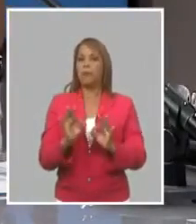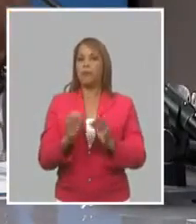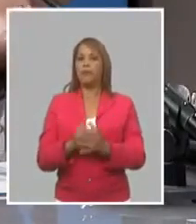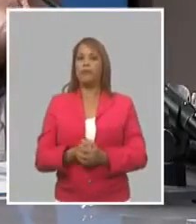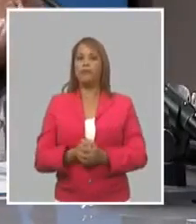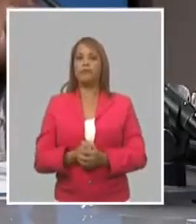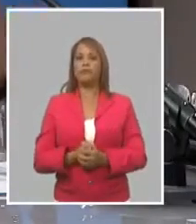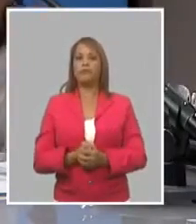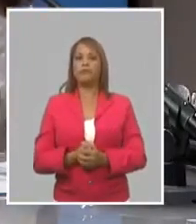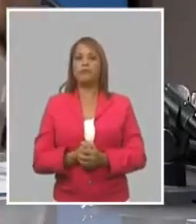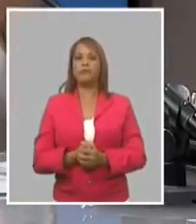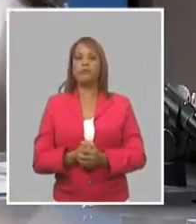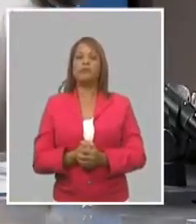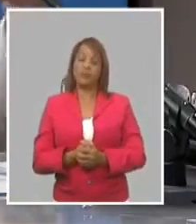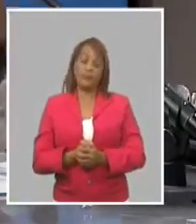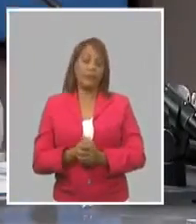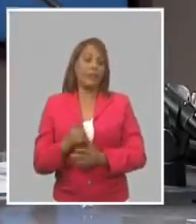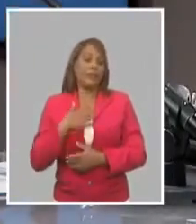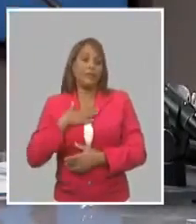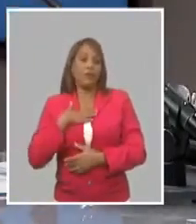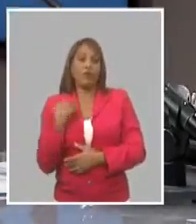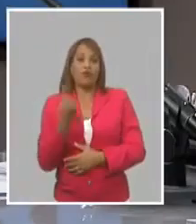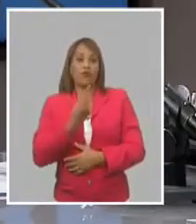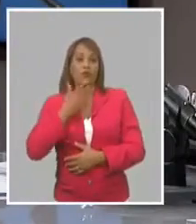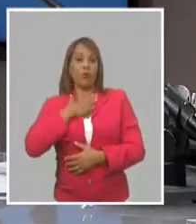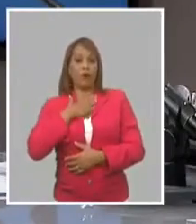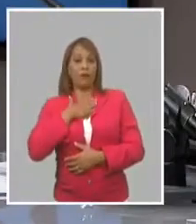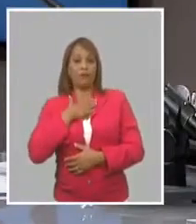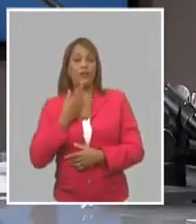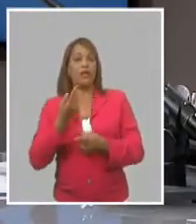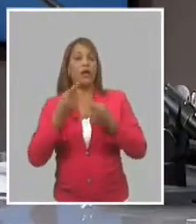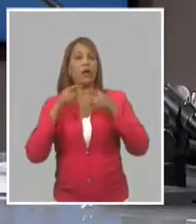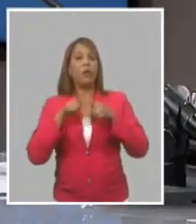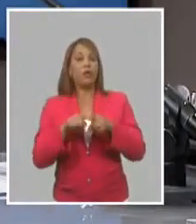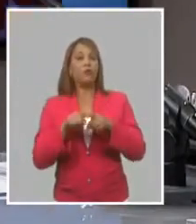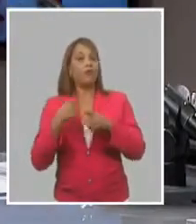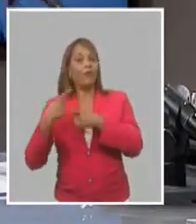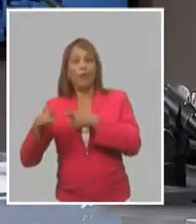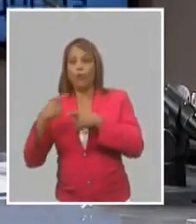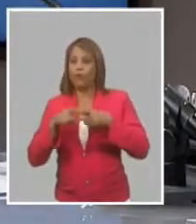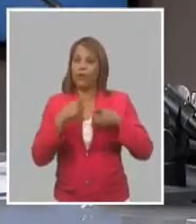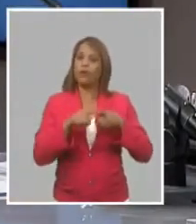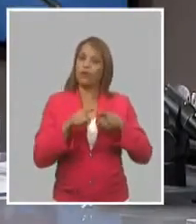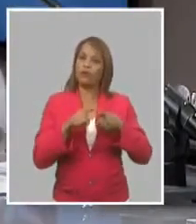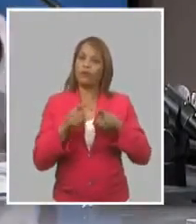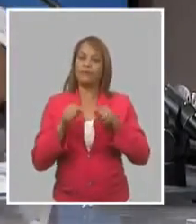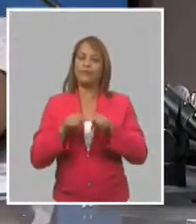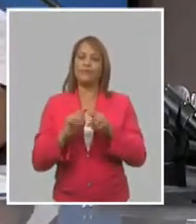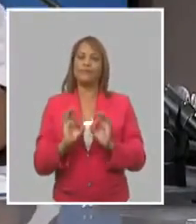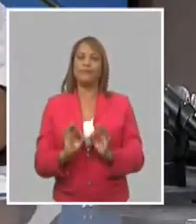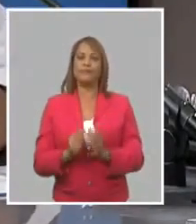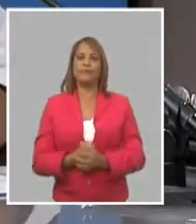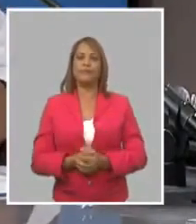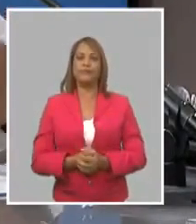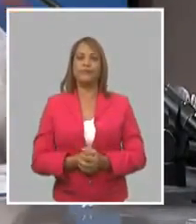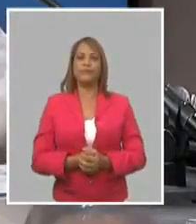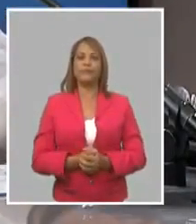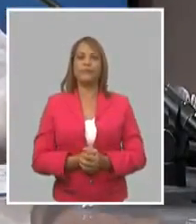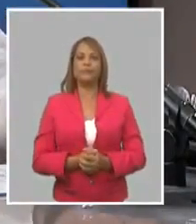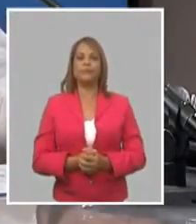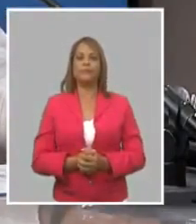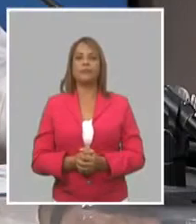solo buenas voluntades, sino eso nos toca acompañarlo con otro tipo de cosas. Hablamos de la inflación.